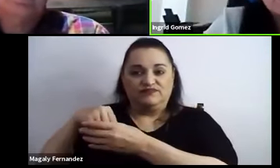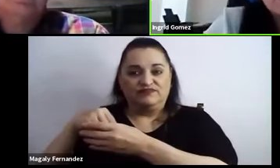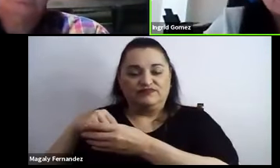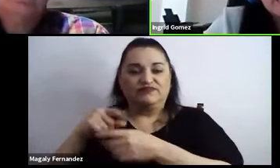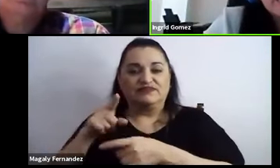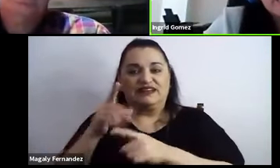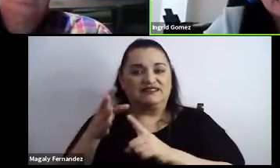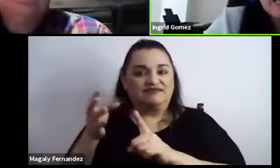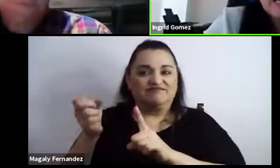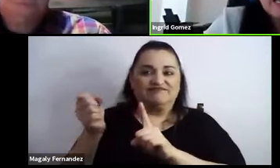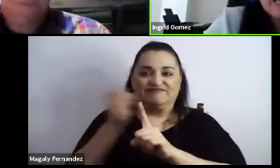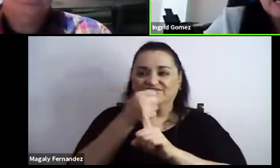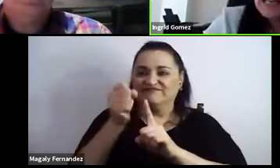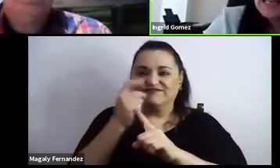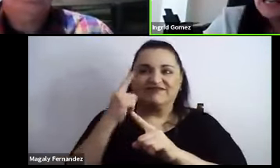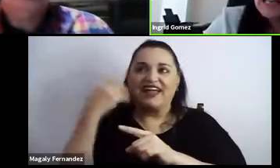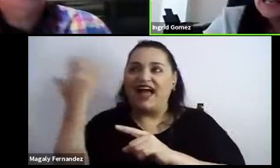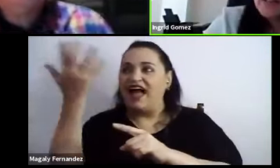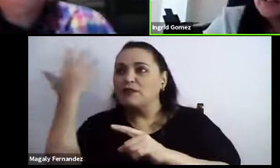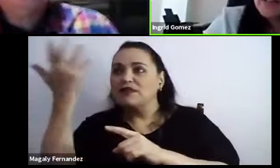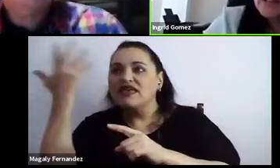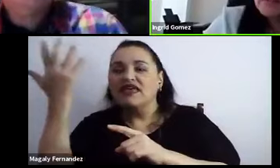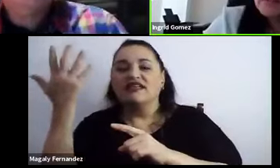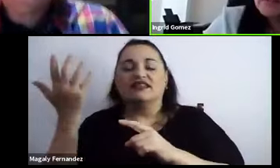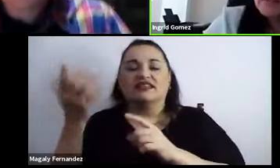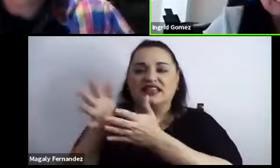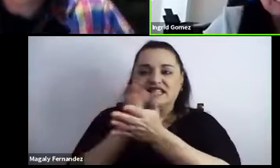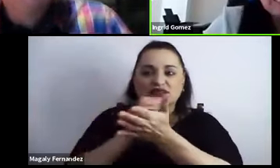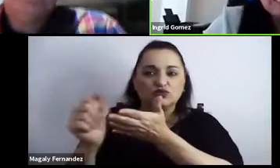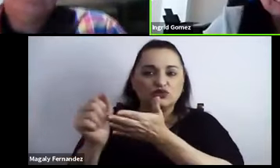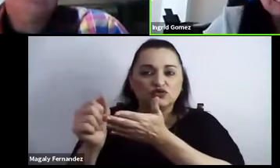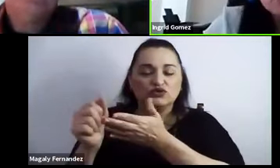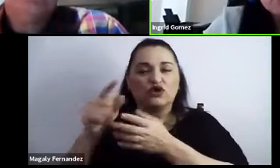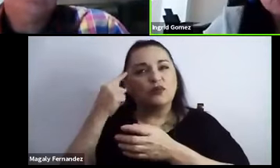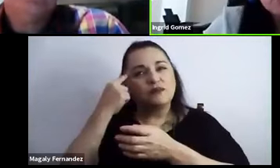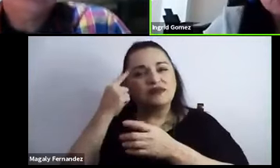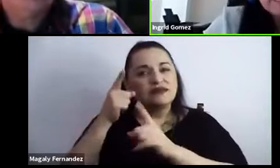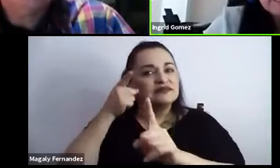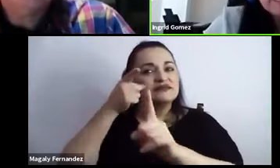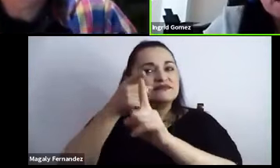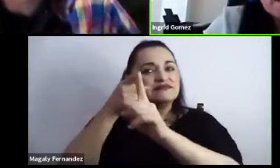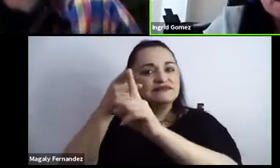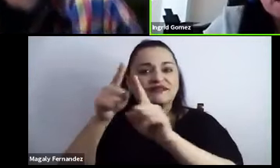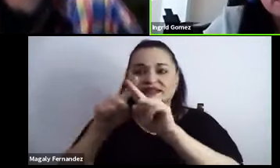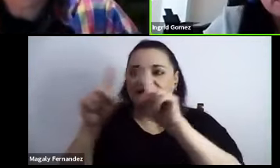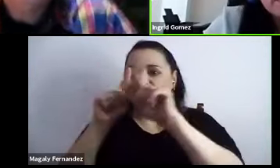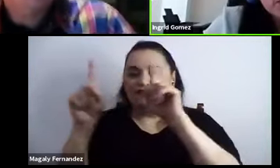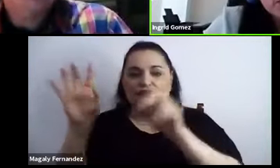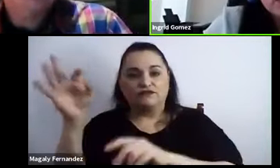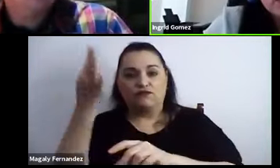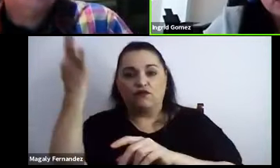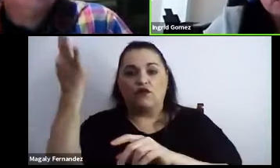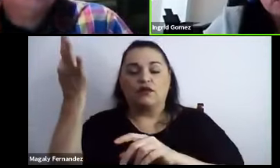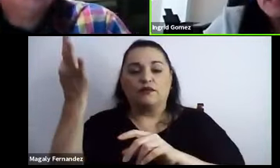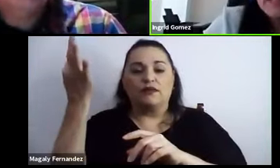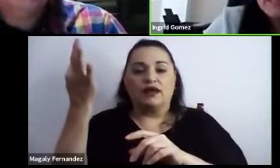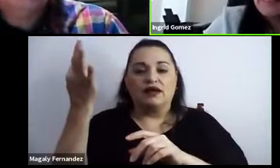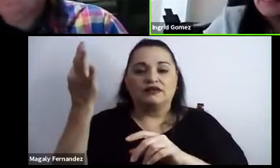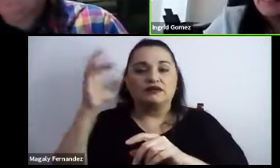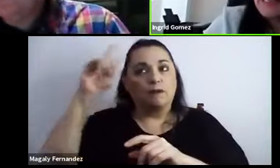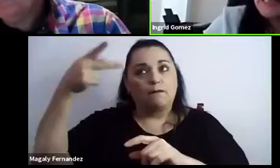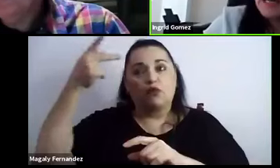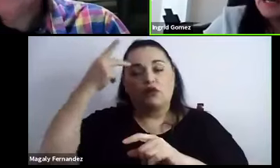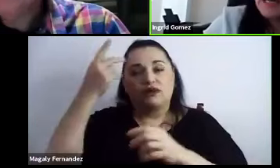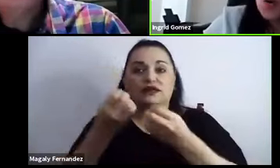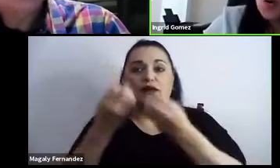transgresiones en lo que tiene que ver con ambiente nos llevan entonces a pensar en diferentes formas, sobre todo en política pública,